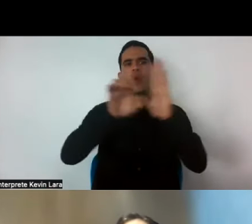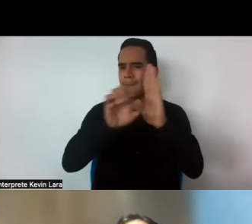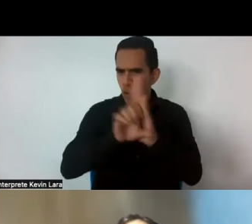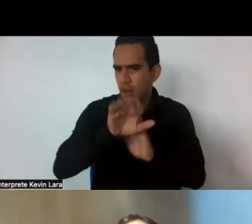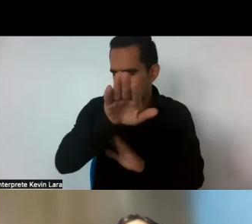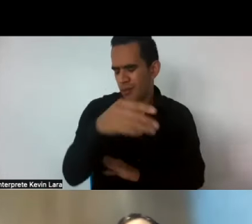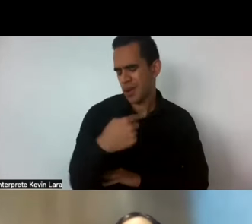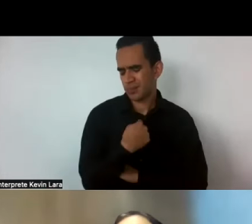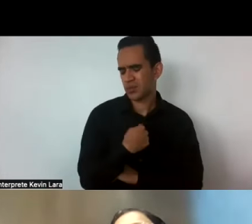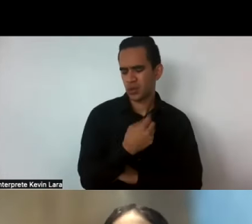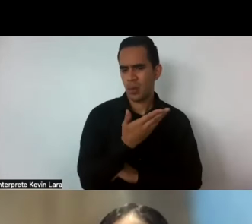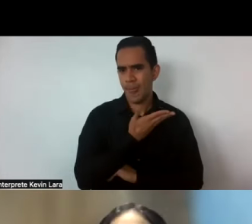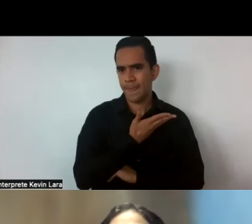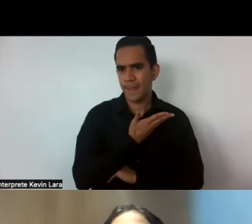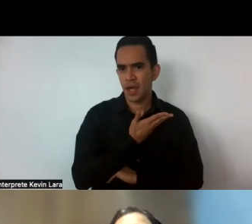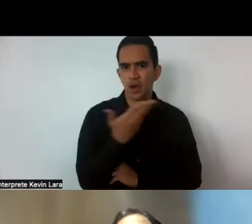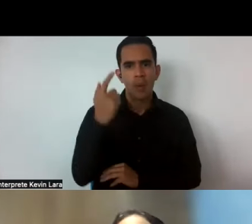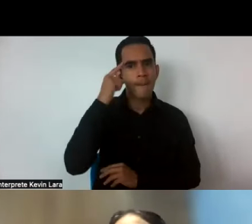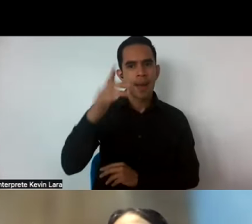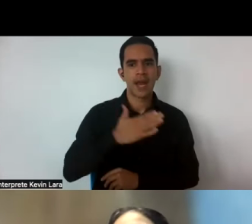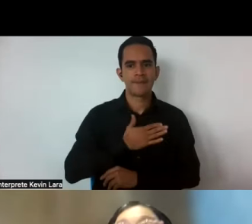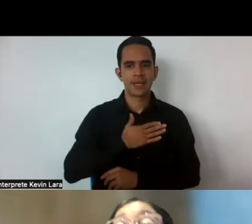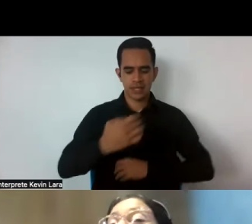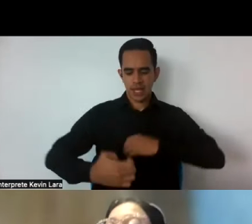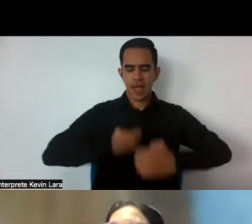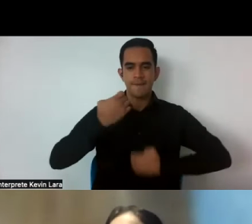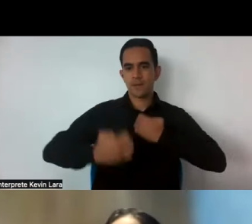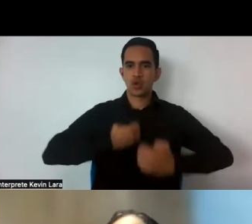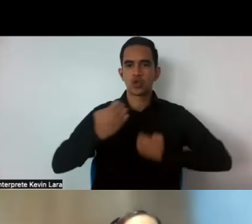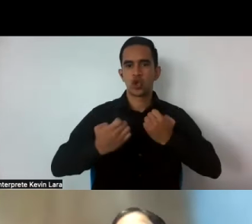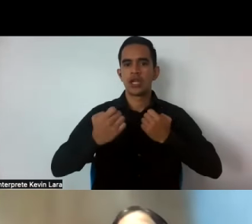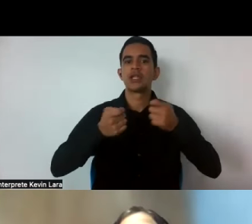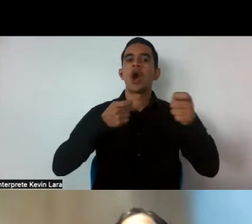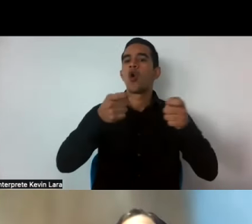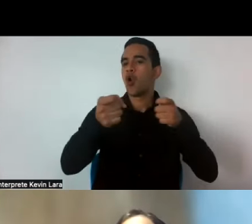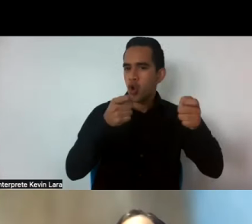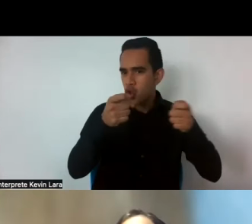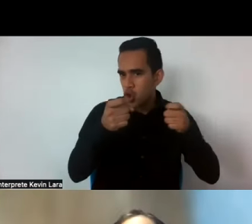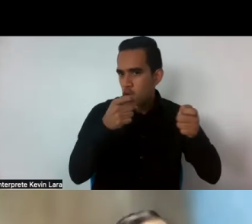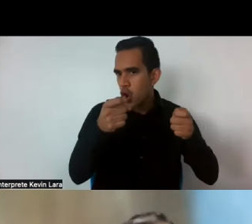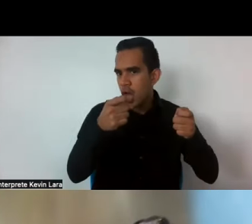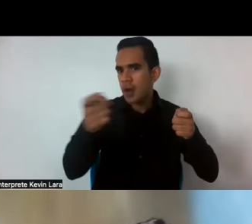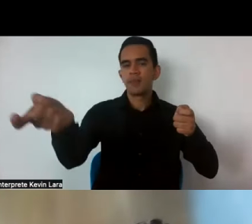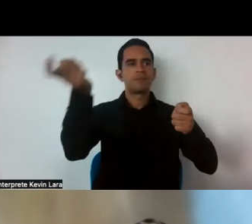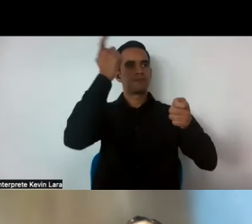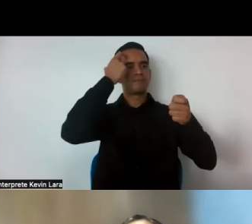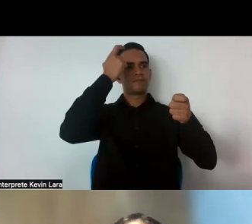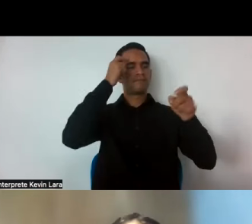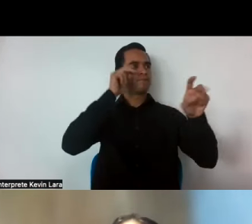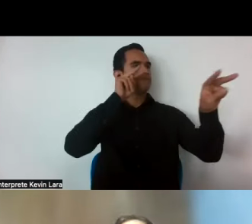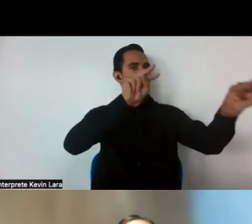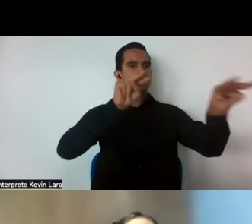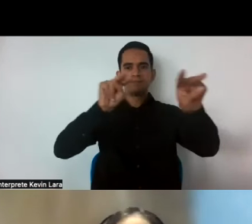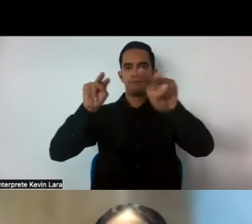para gestionar mis emociones y, como digo yo, pensar, y es frente a la naturaleza. Entonces yo me puedo ir a un